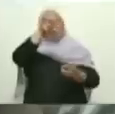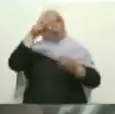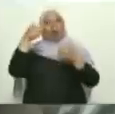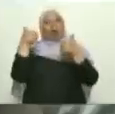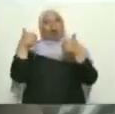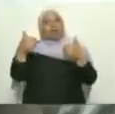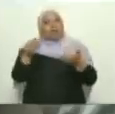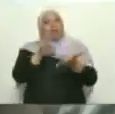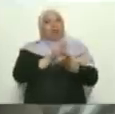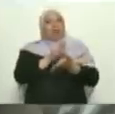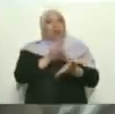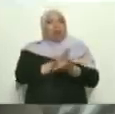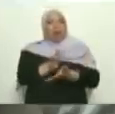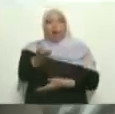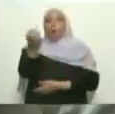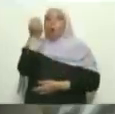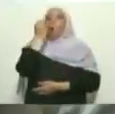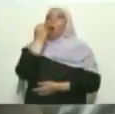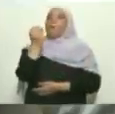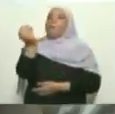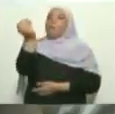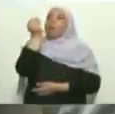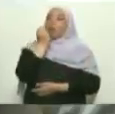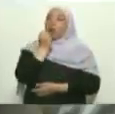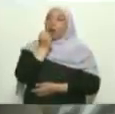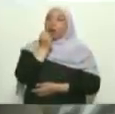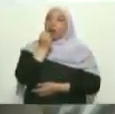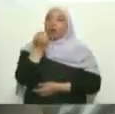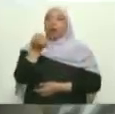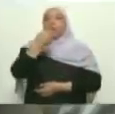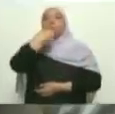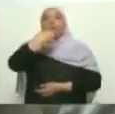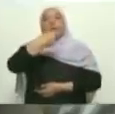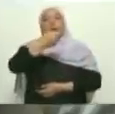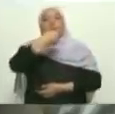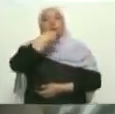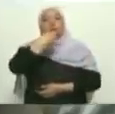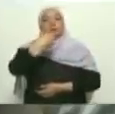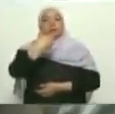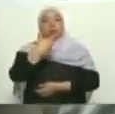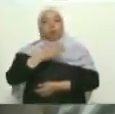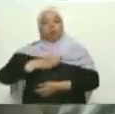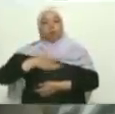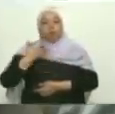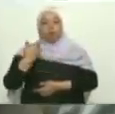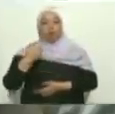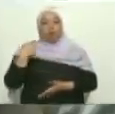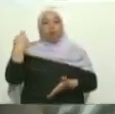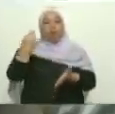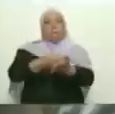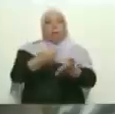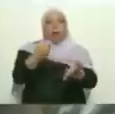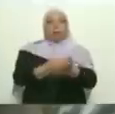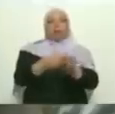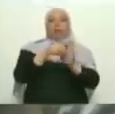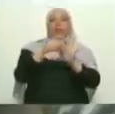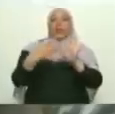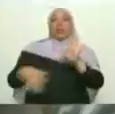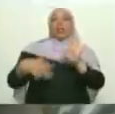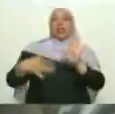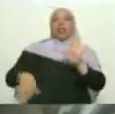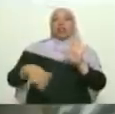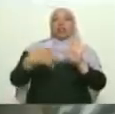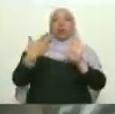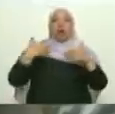tener alimentos, de tener medicamentos, de tener acceso a los derechos humanos colectivos como